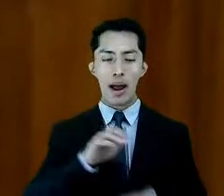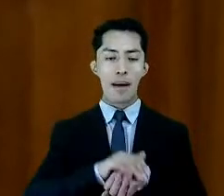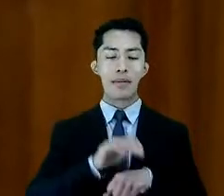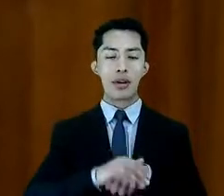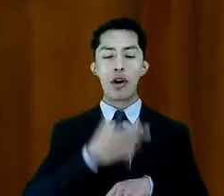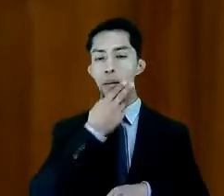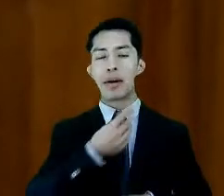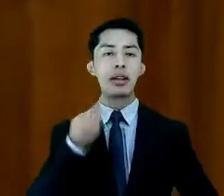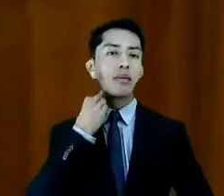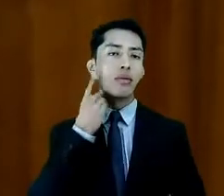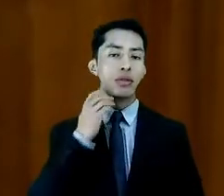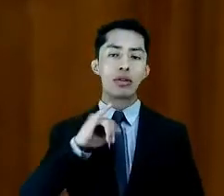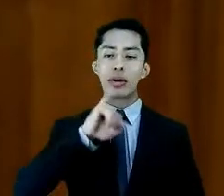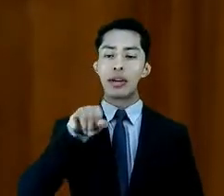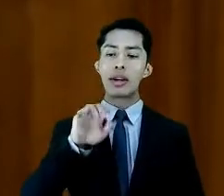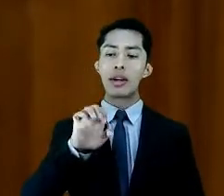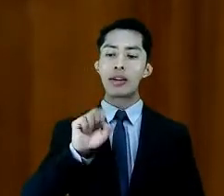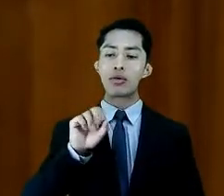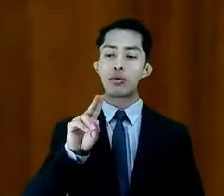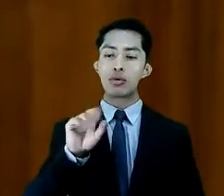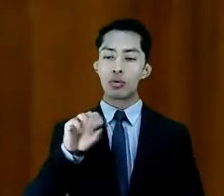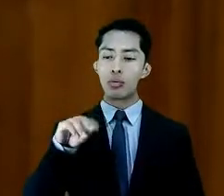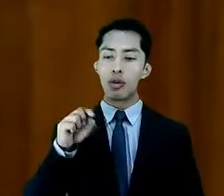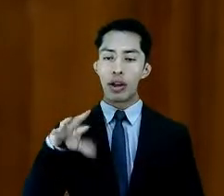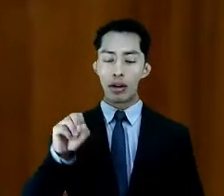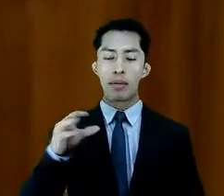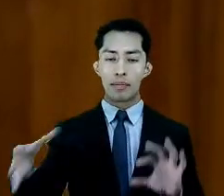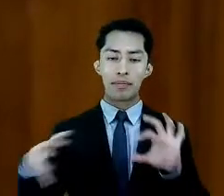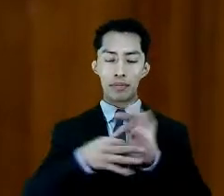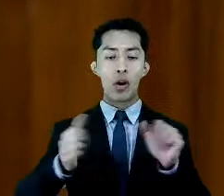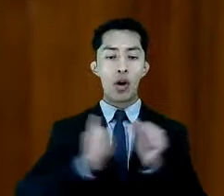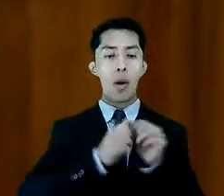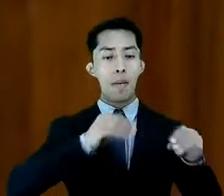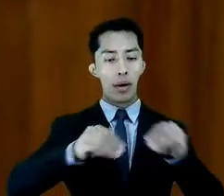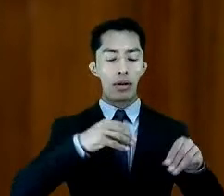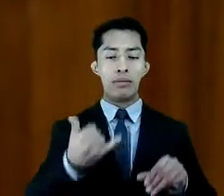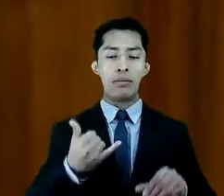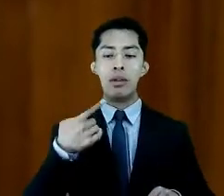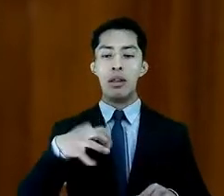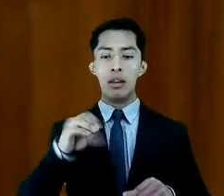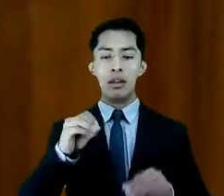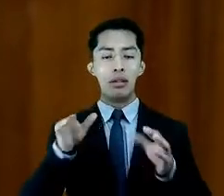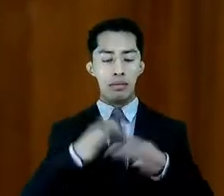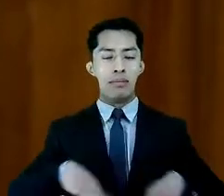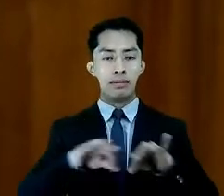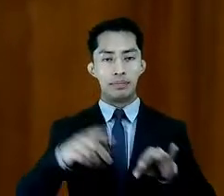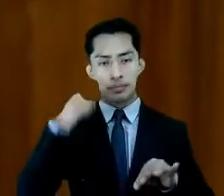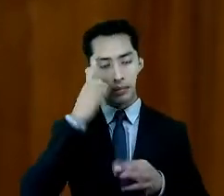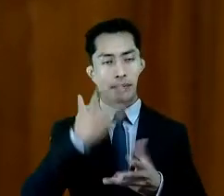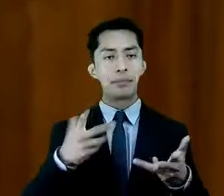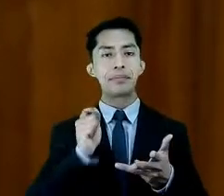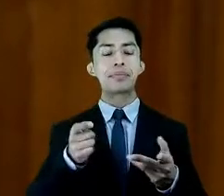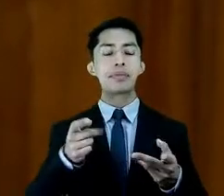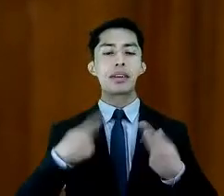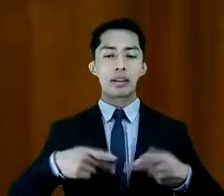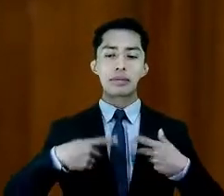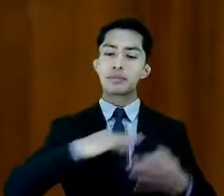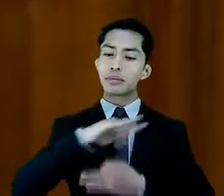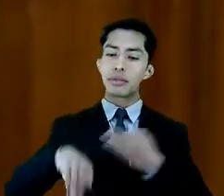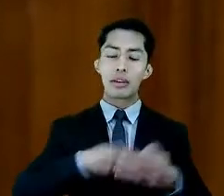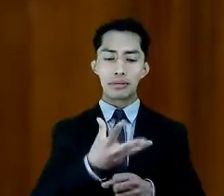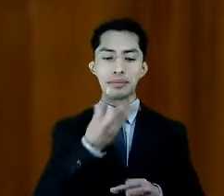diputado Jesús Moreno. El vínculo entre movilidad y género es esencial para la construcción de sociedades